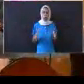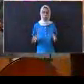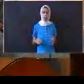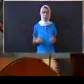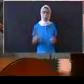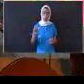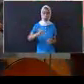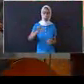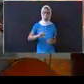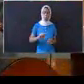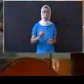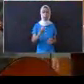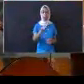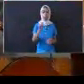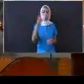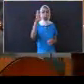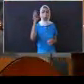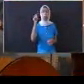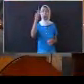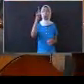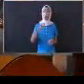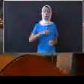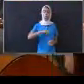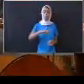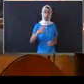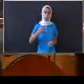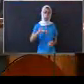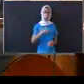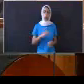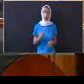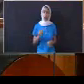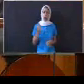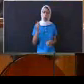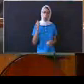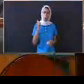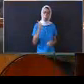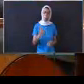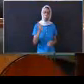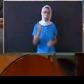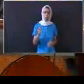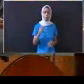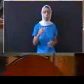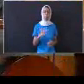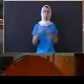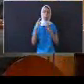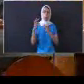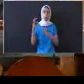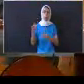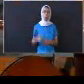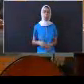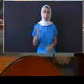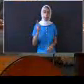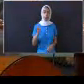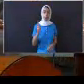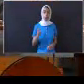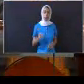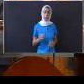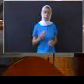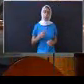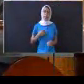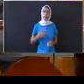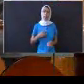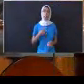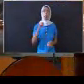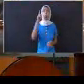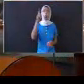tú eres nuestro pastor, nuestro buen pastor y siempre presentiremos al lado nuestro tubar y tu callado que nos infundirán